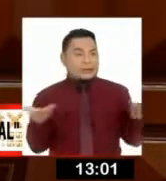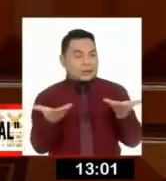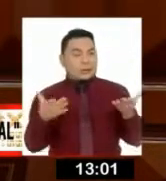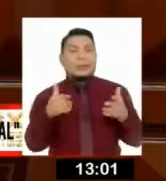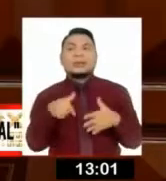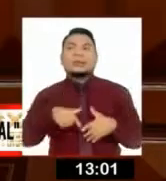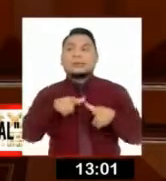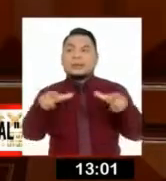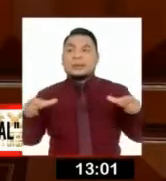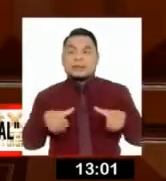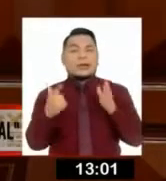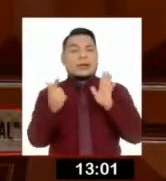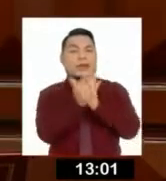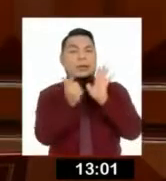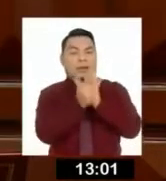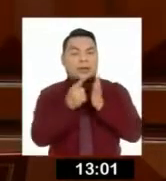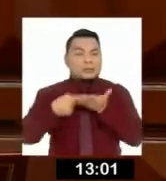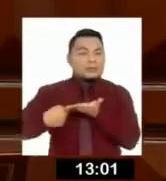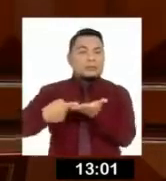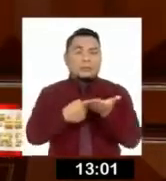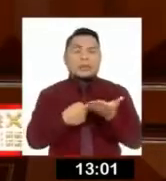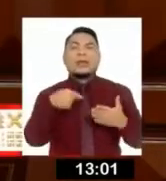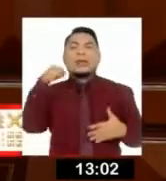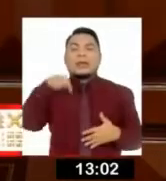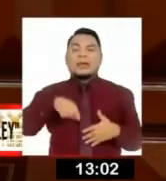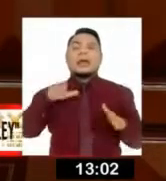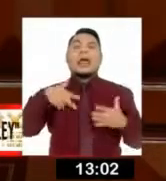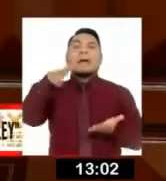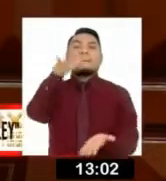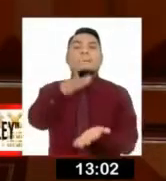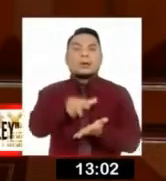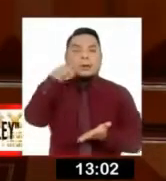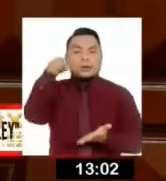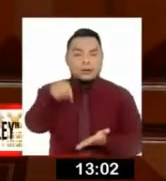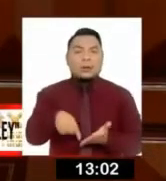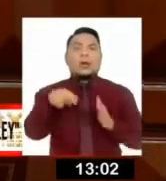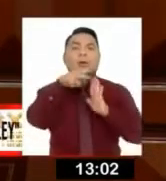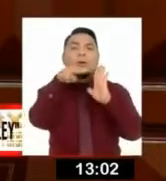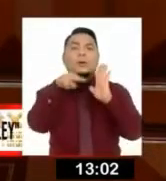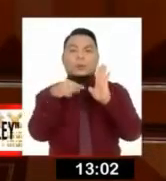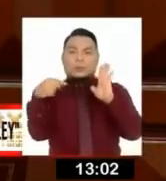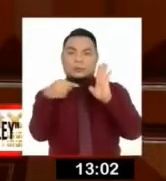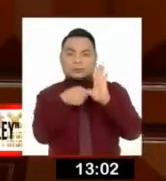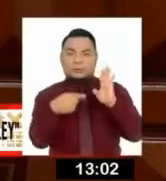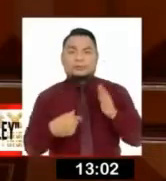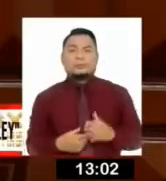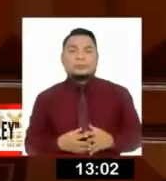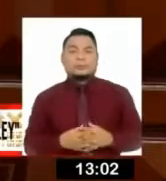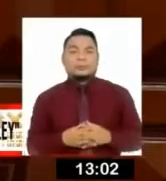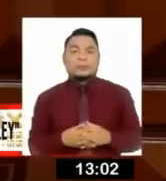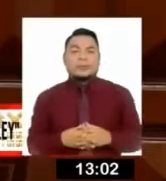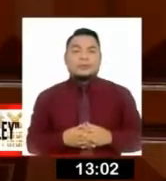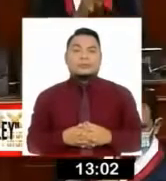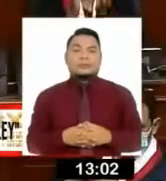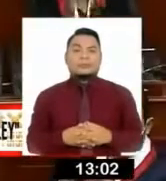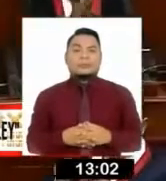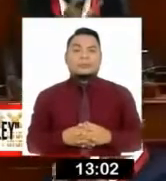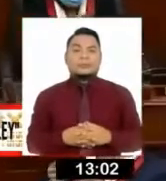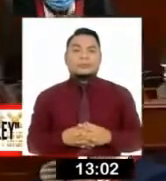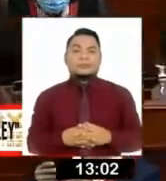de las Leyes, donde se tendrá que aprobar las normas correspondientes.